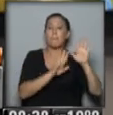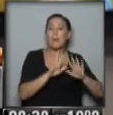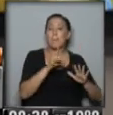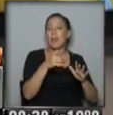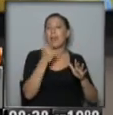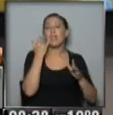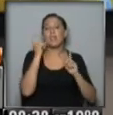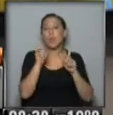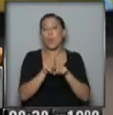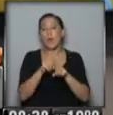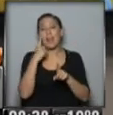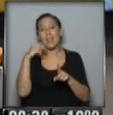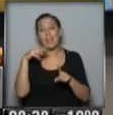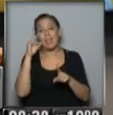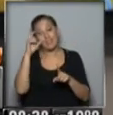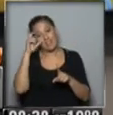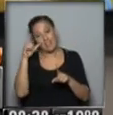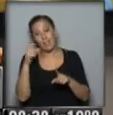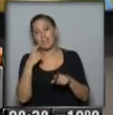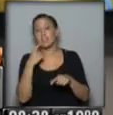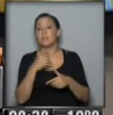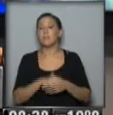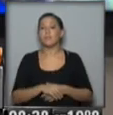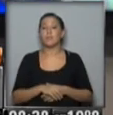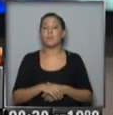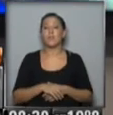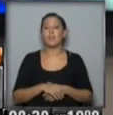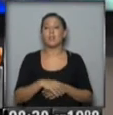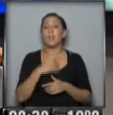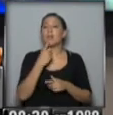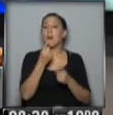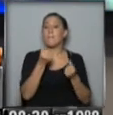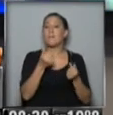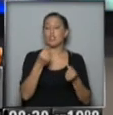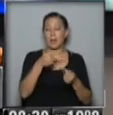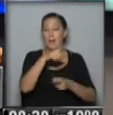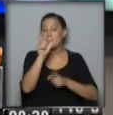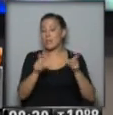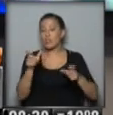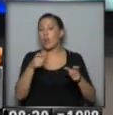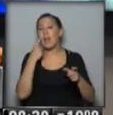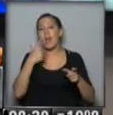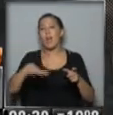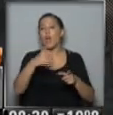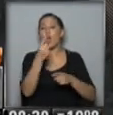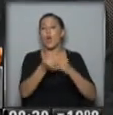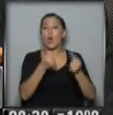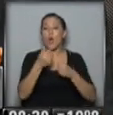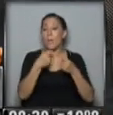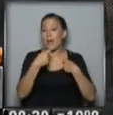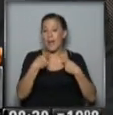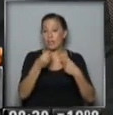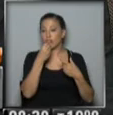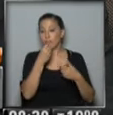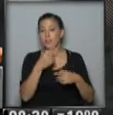habitualmente hace el indec vamos a tener nuestro índice de precios al consumidor nacional urbano también y